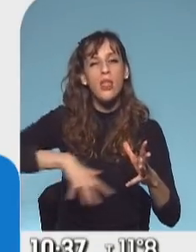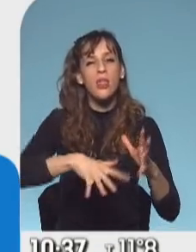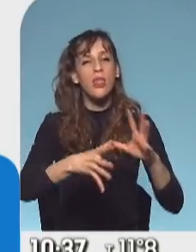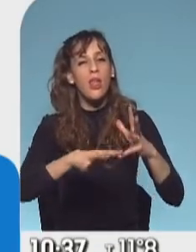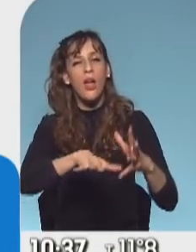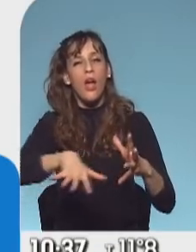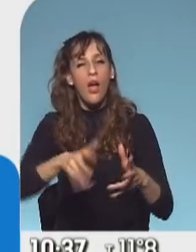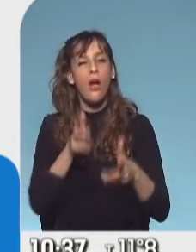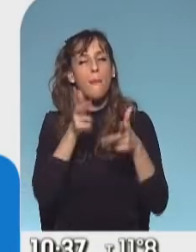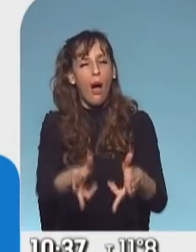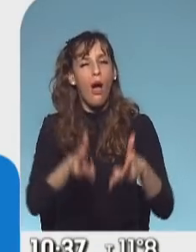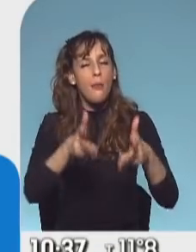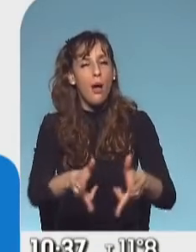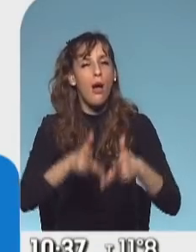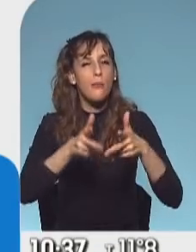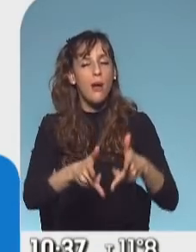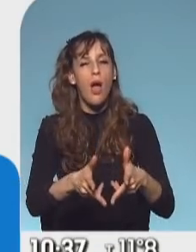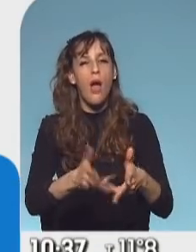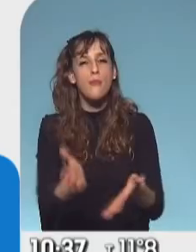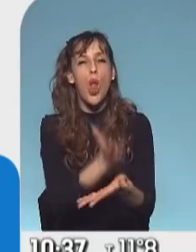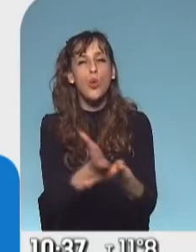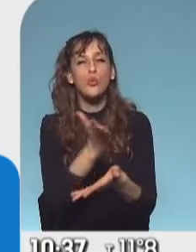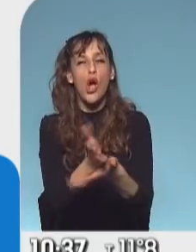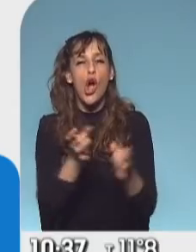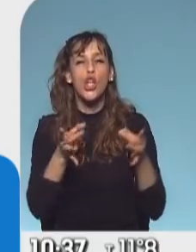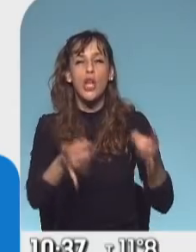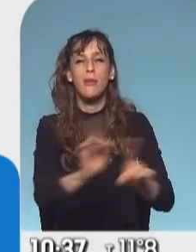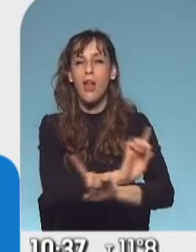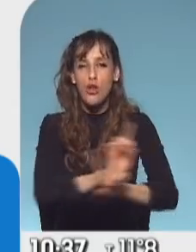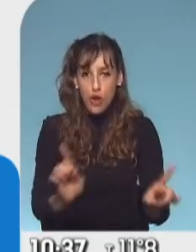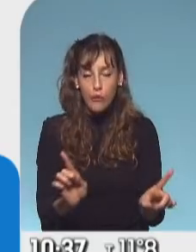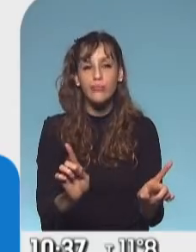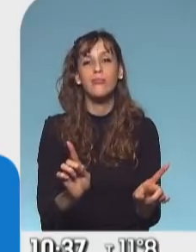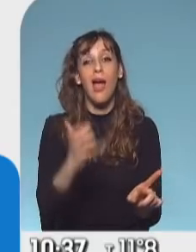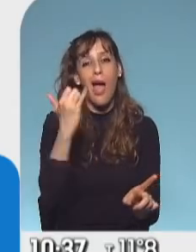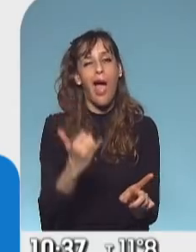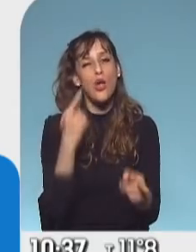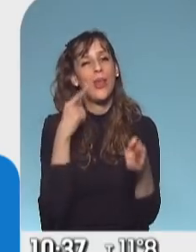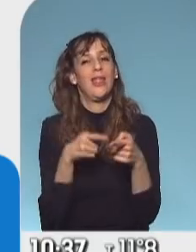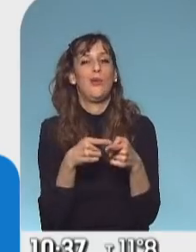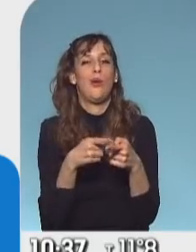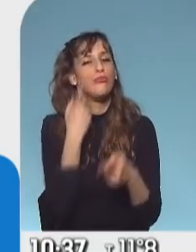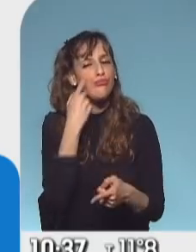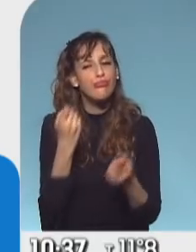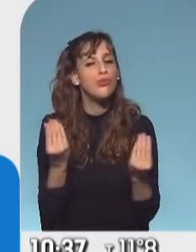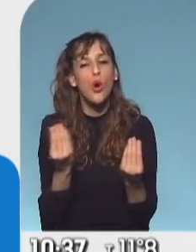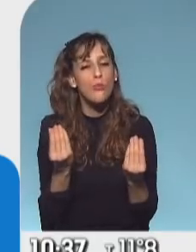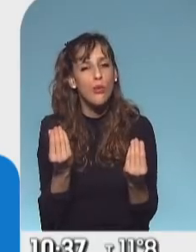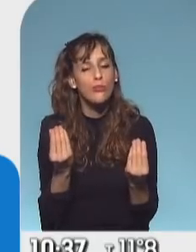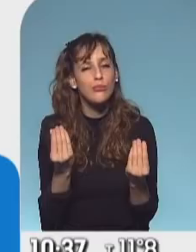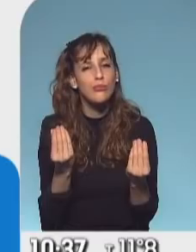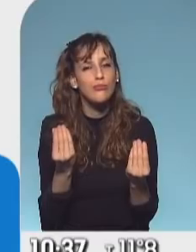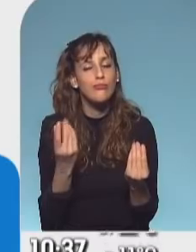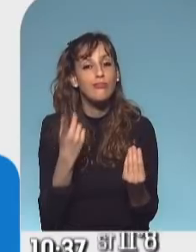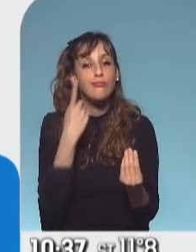y formas de producir no contaminantes tenían algún sentido. ¿Y cómo lo descubrimos? Lo descubrimos